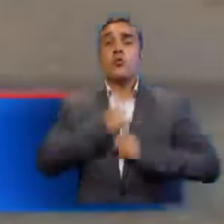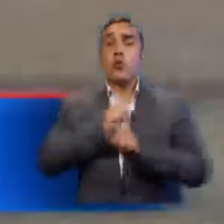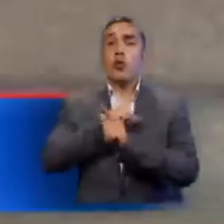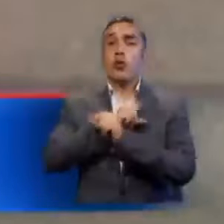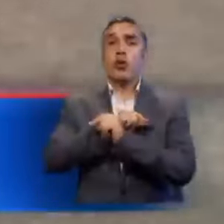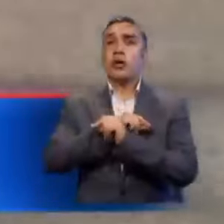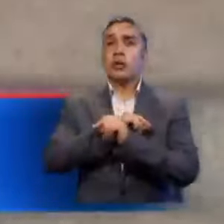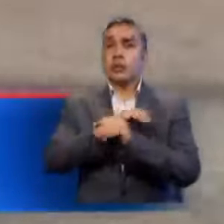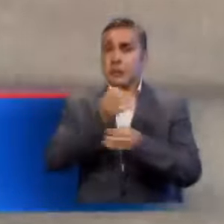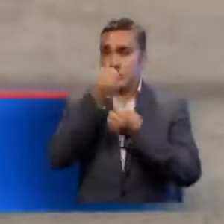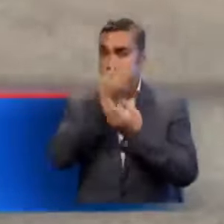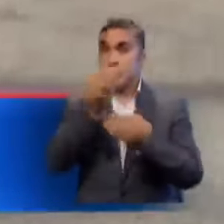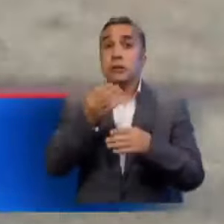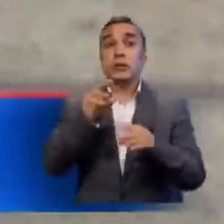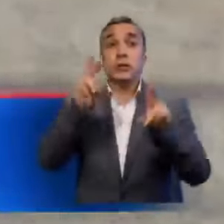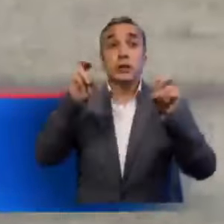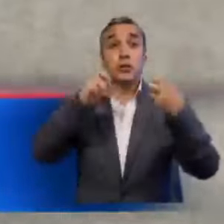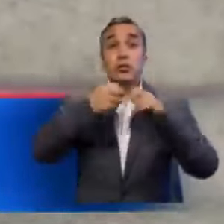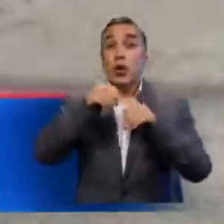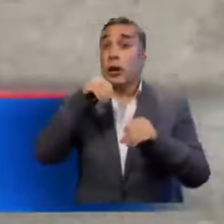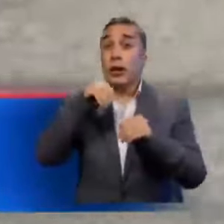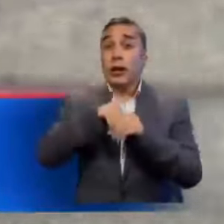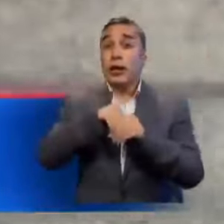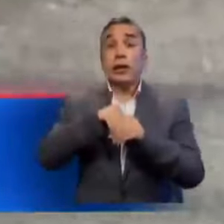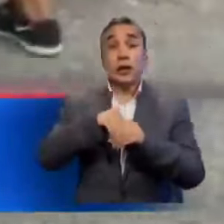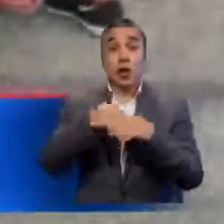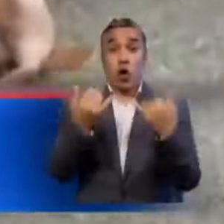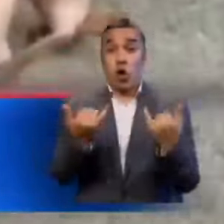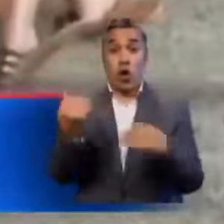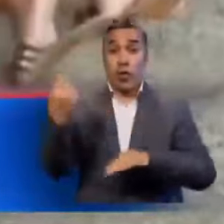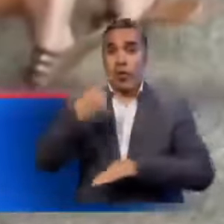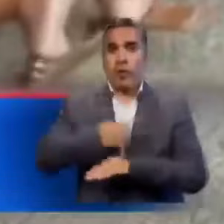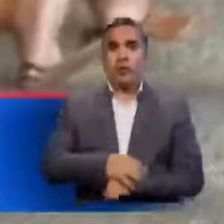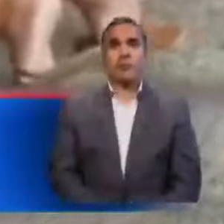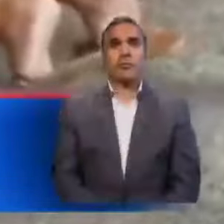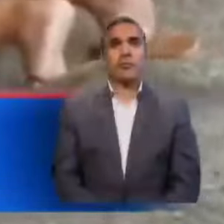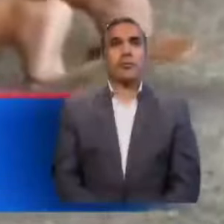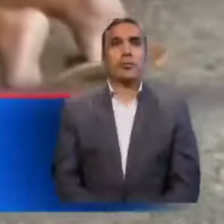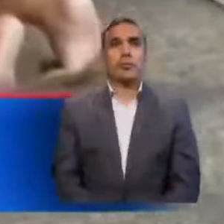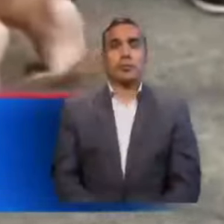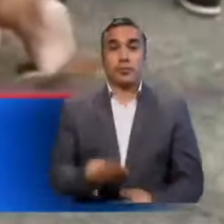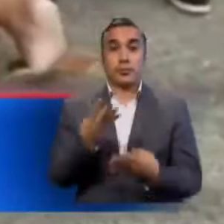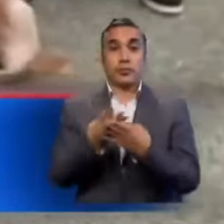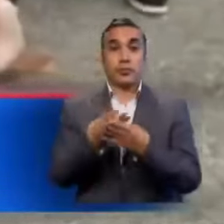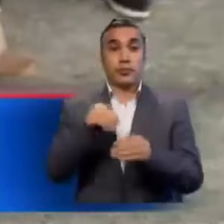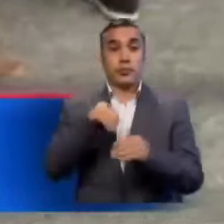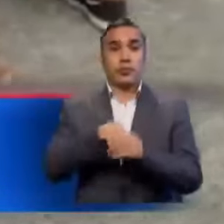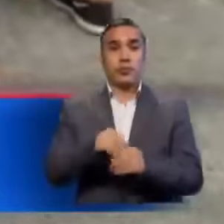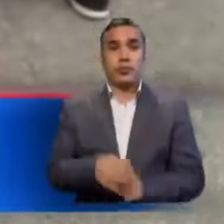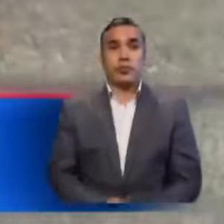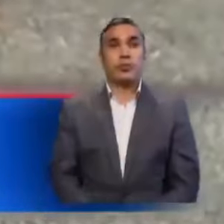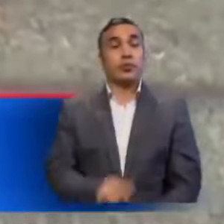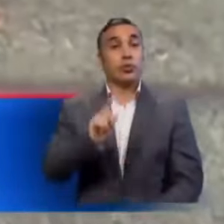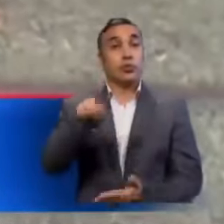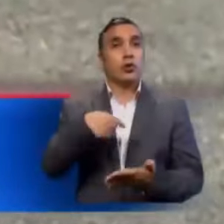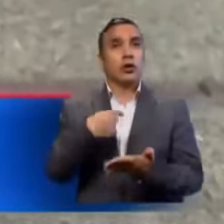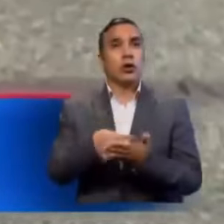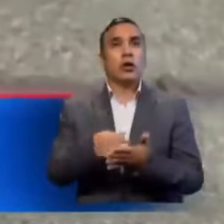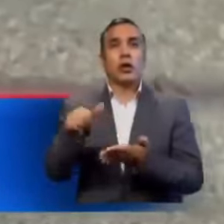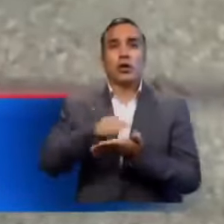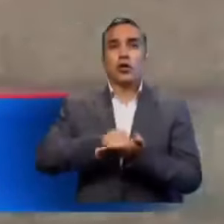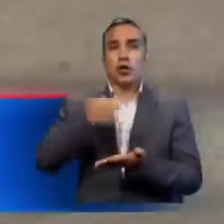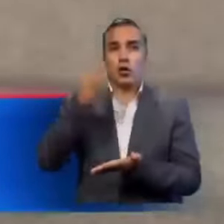Twitter lo siguiente. Ante los hechos suscitados el día de hoy en los centros de rehabilitación social de Guayas, Azuay